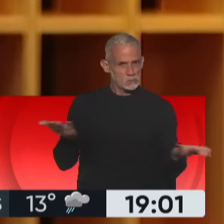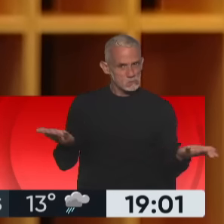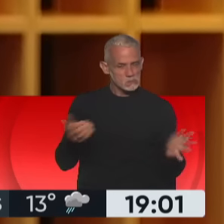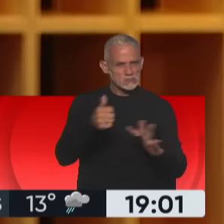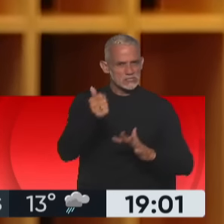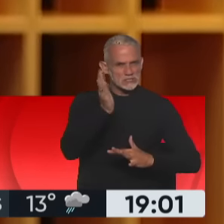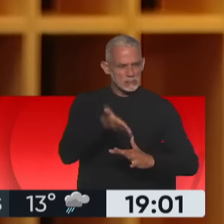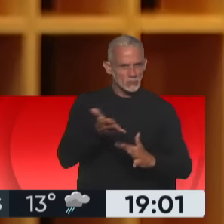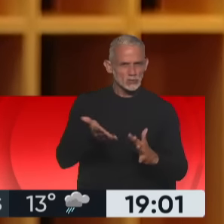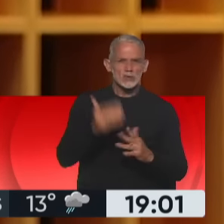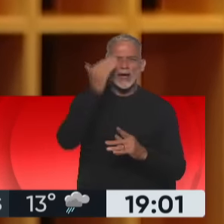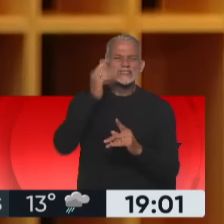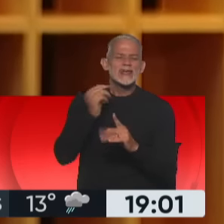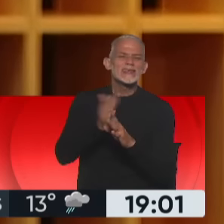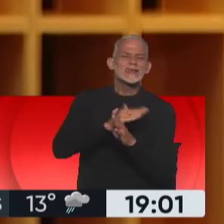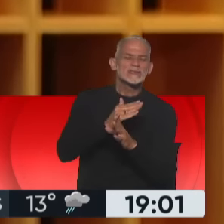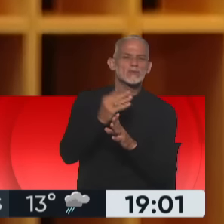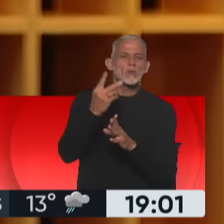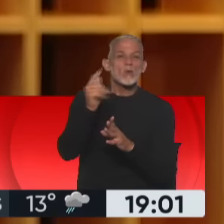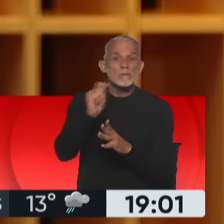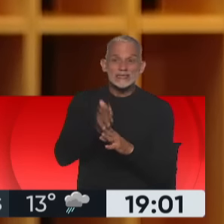días antes o un mes antes,